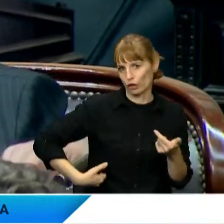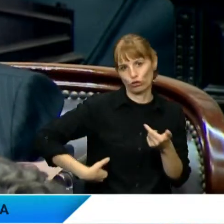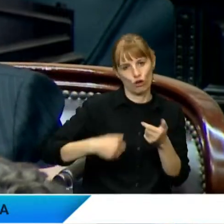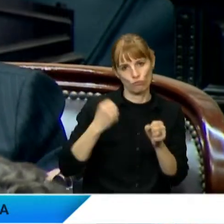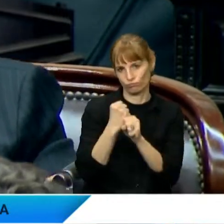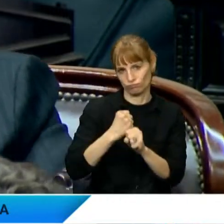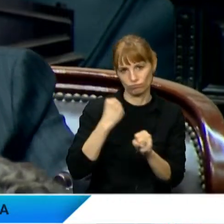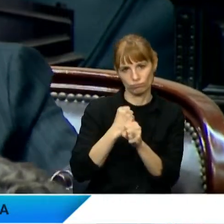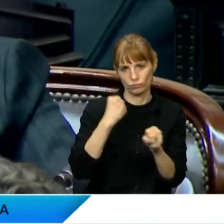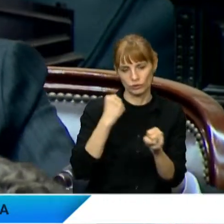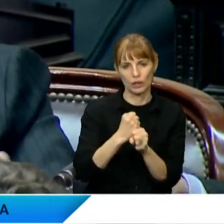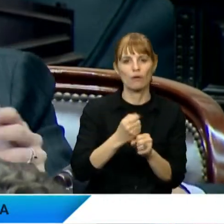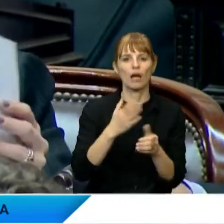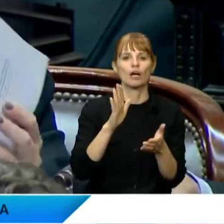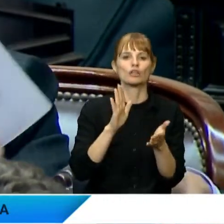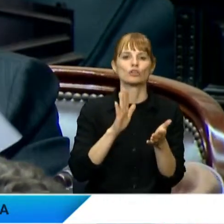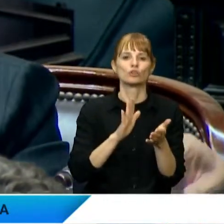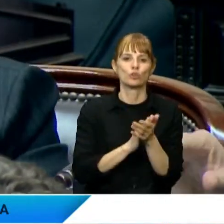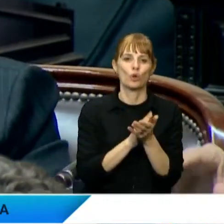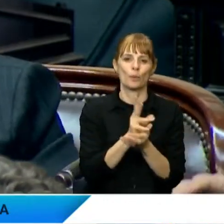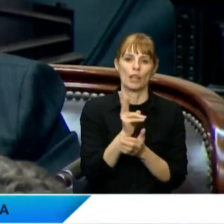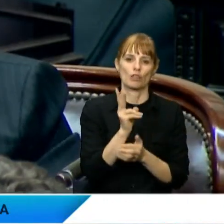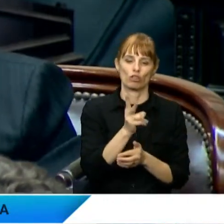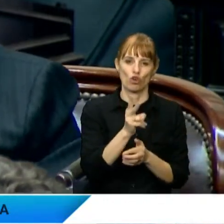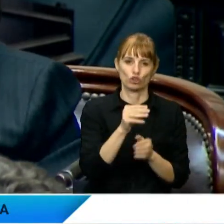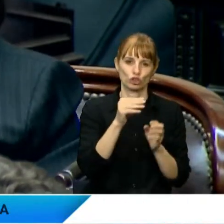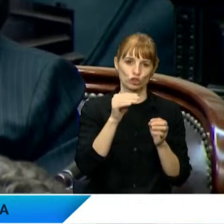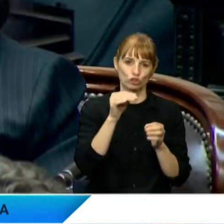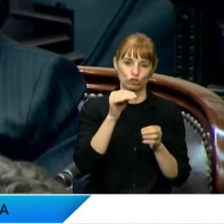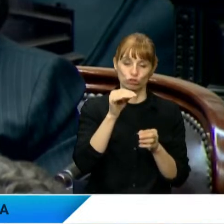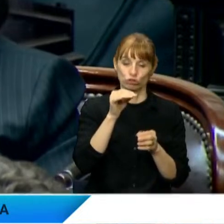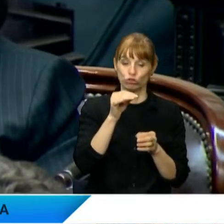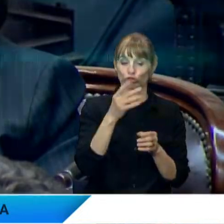acá su intervención respecto de estas dos normas.